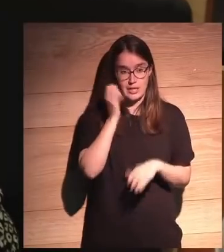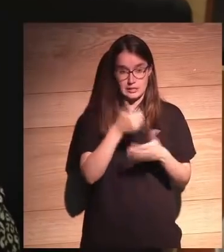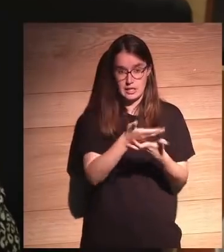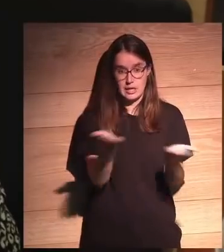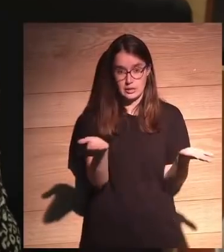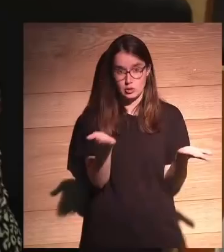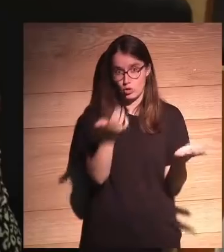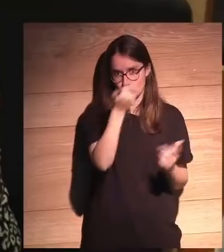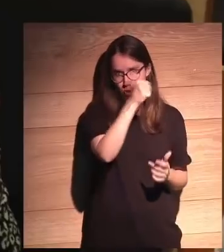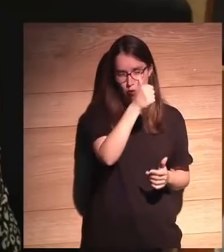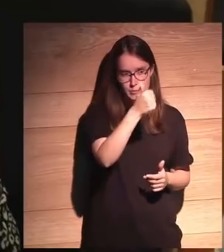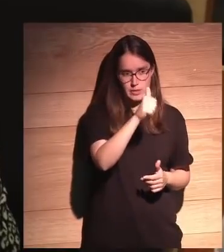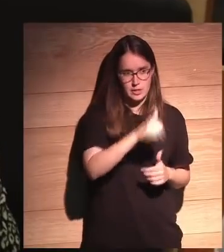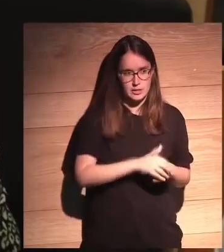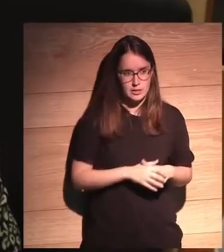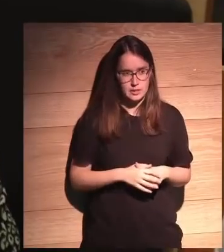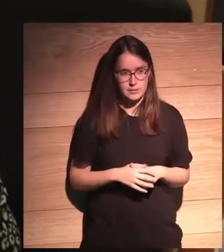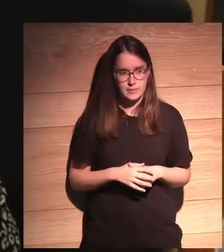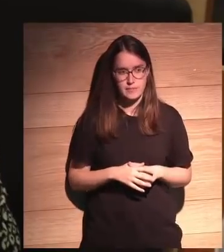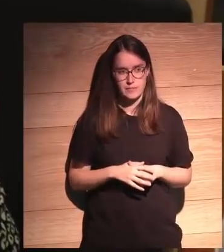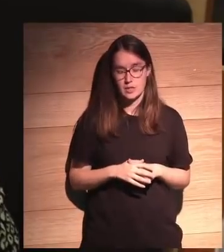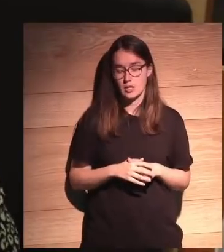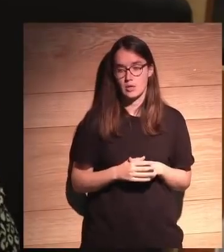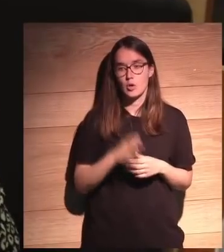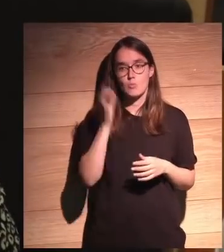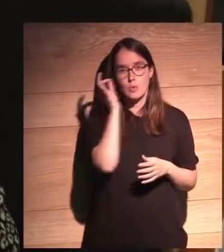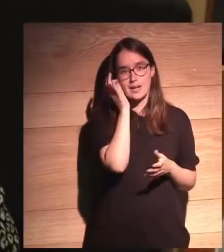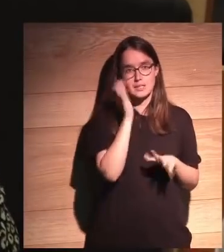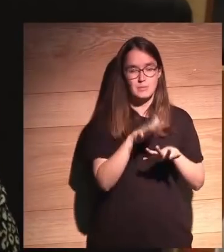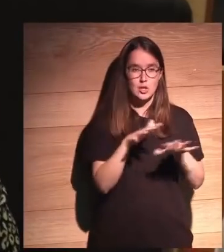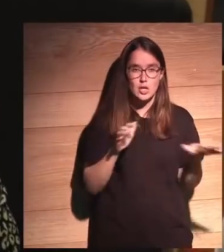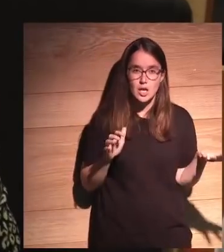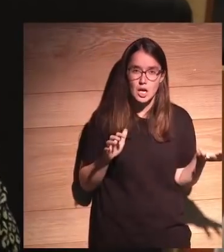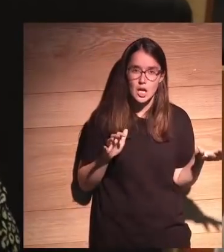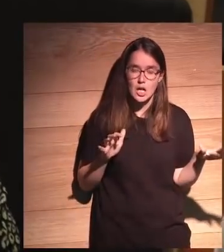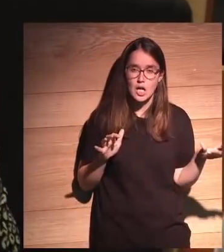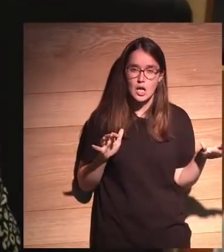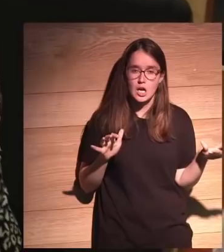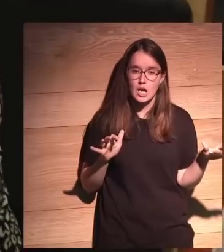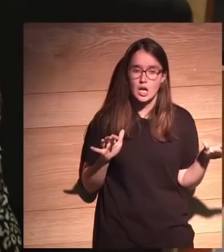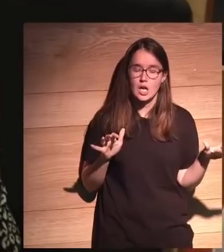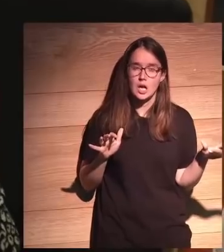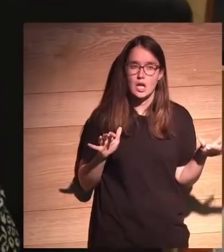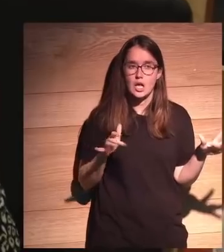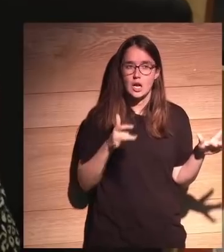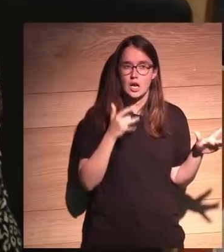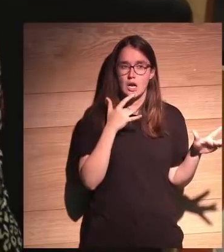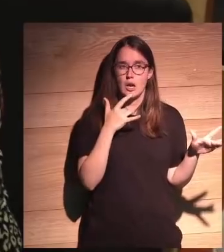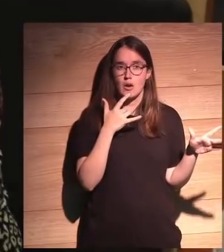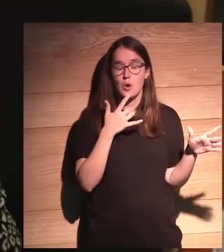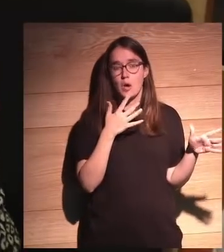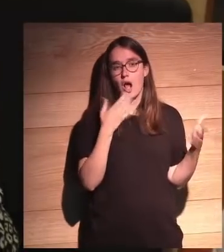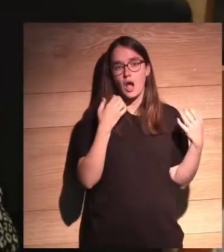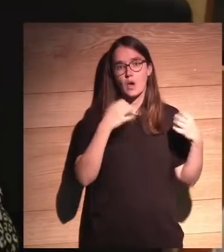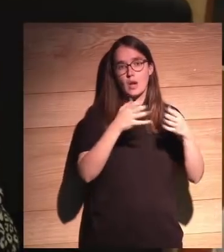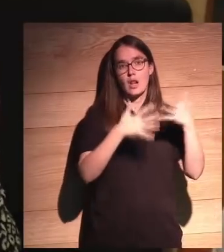resto son hombres. El 15%, Sí, muchas de las mujeres que aparecen, aunque sean excelsas ellas,